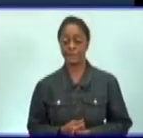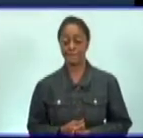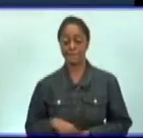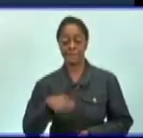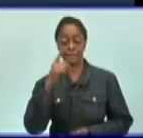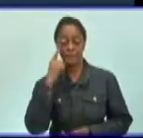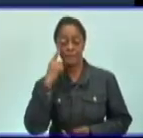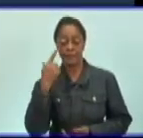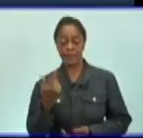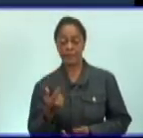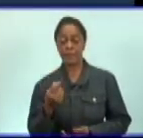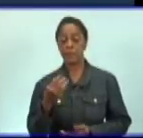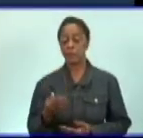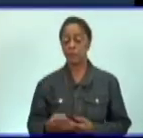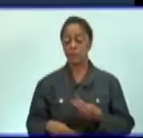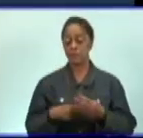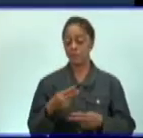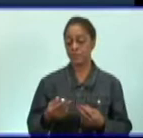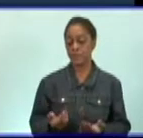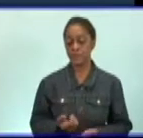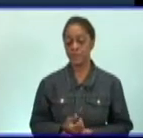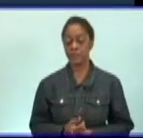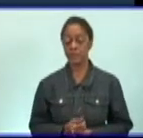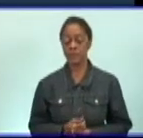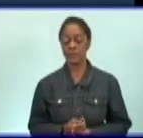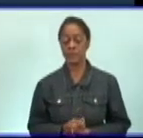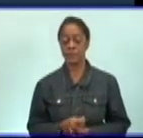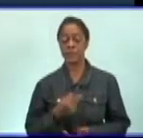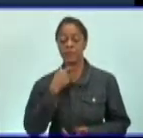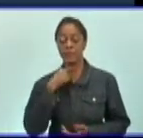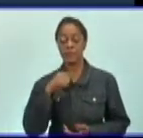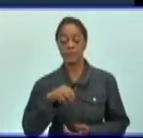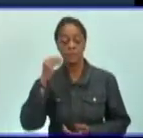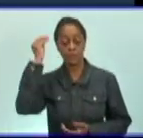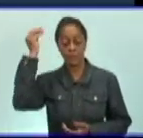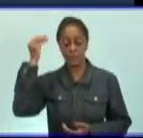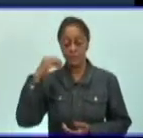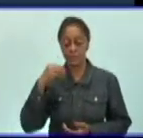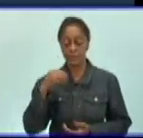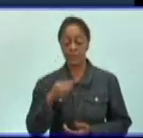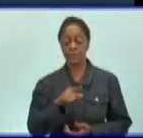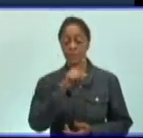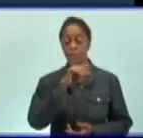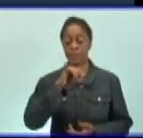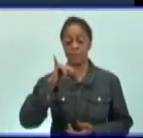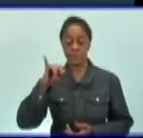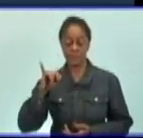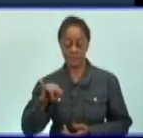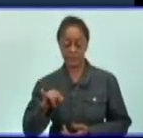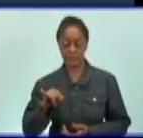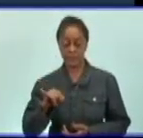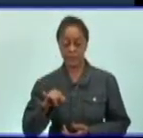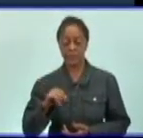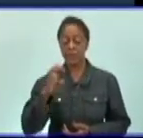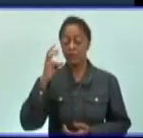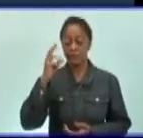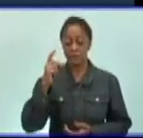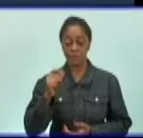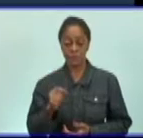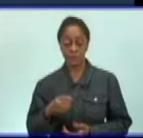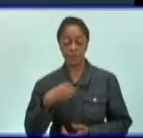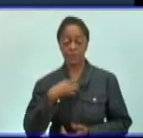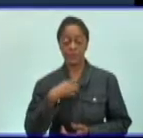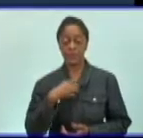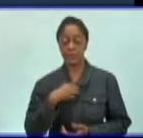Veamos cómo procedemos. Por ejemplo, sabemos que el 16 es un número que